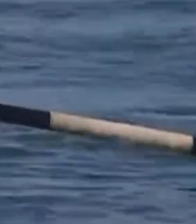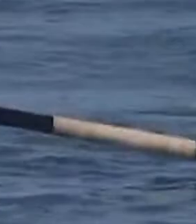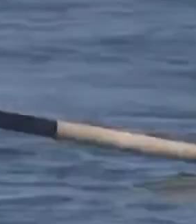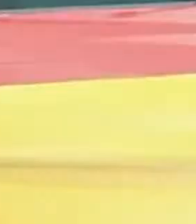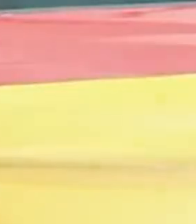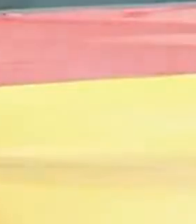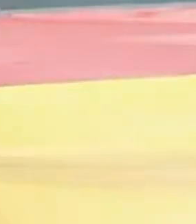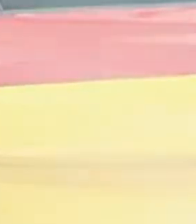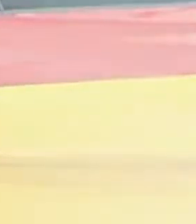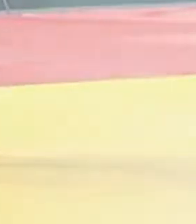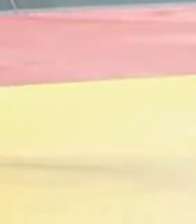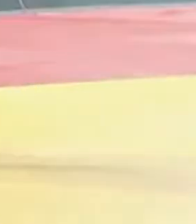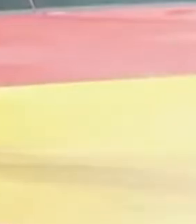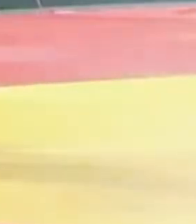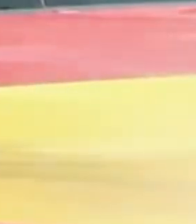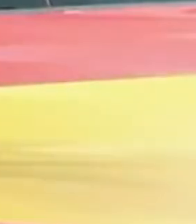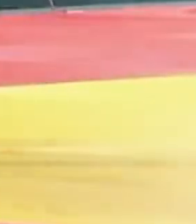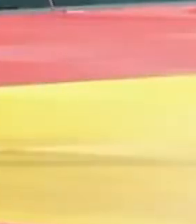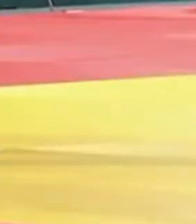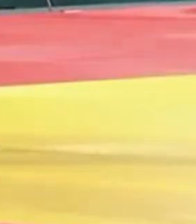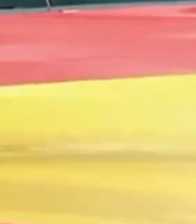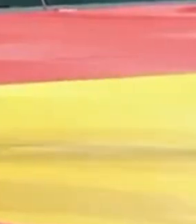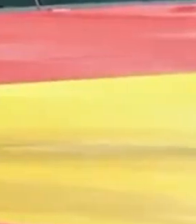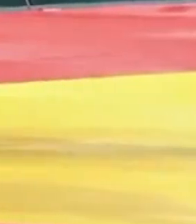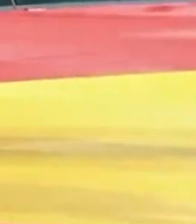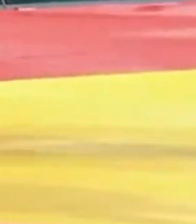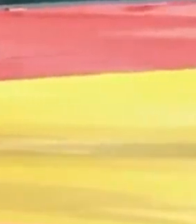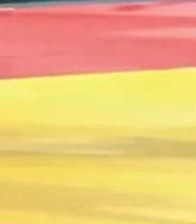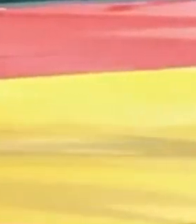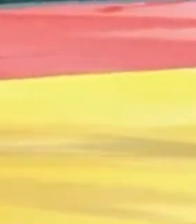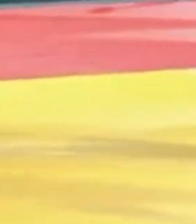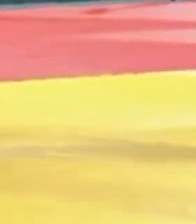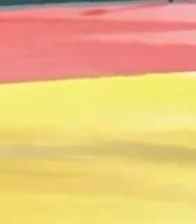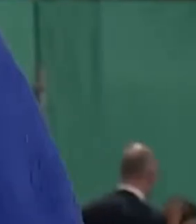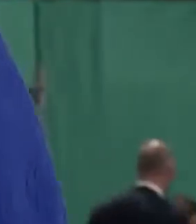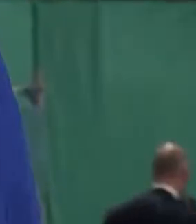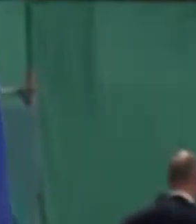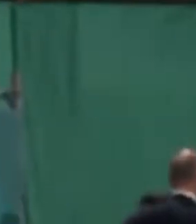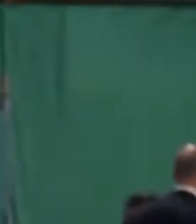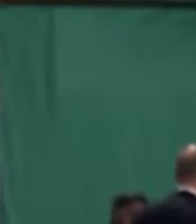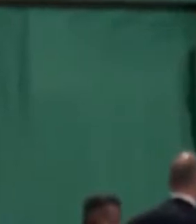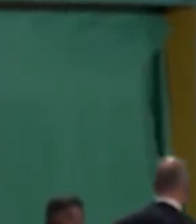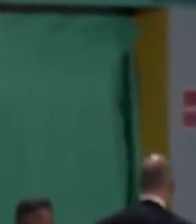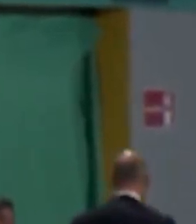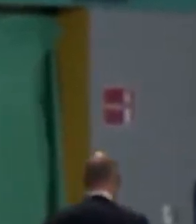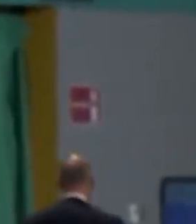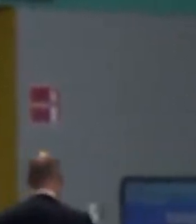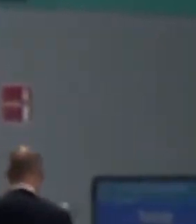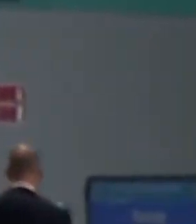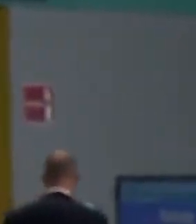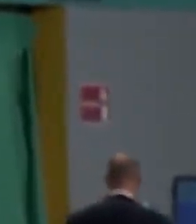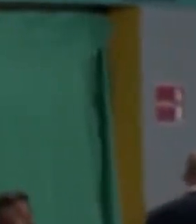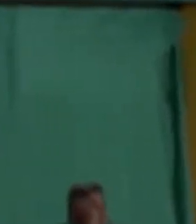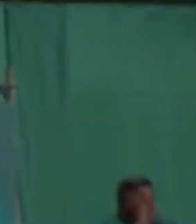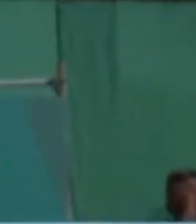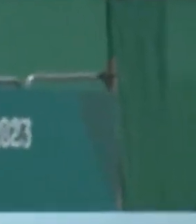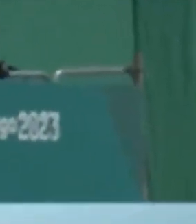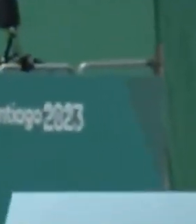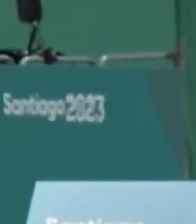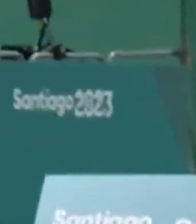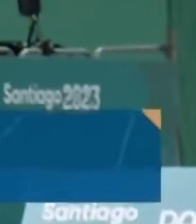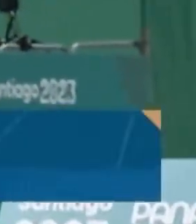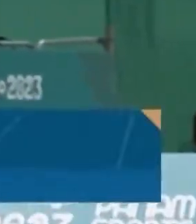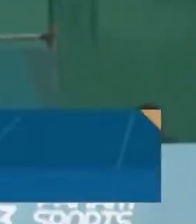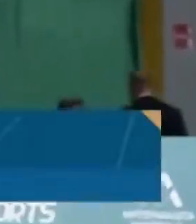esté y la calle va a quedar, cubano sigue para adelante. Hay medalla